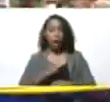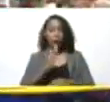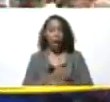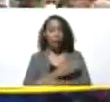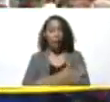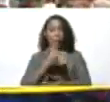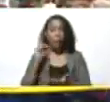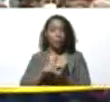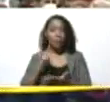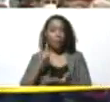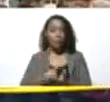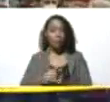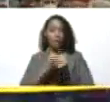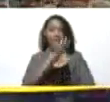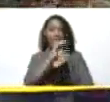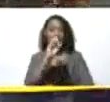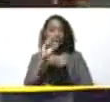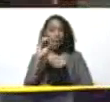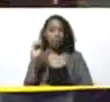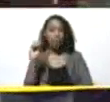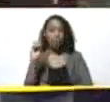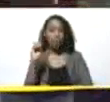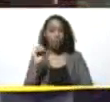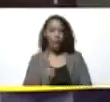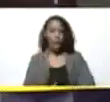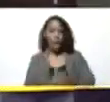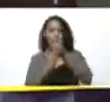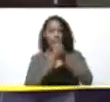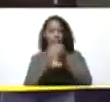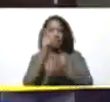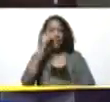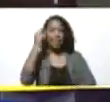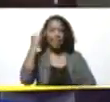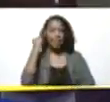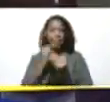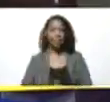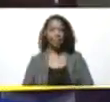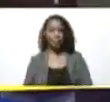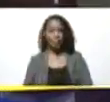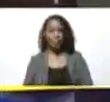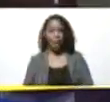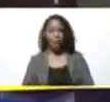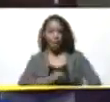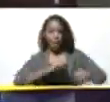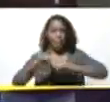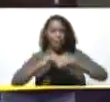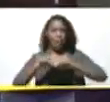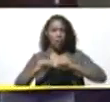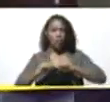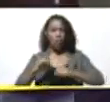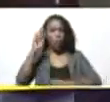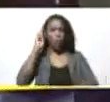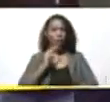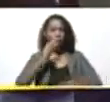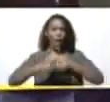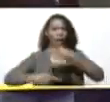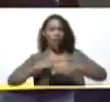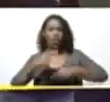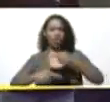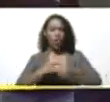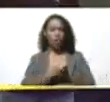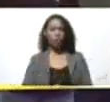presencia de 500 líderes y lideresas del movimiento bolivariano